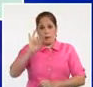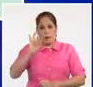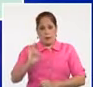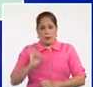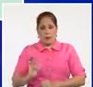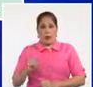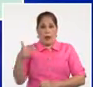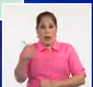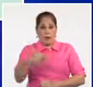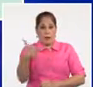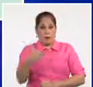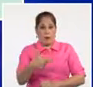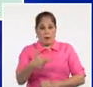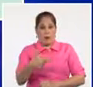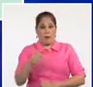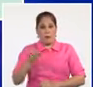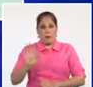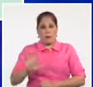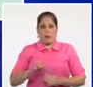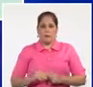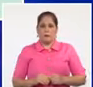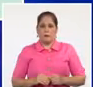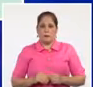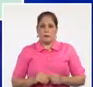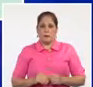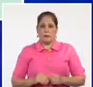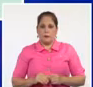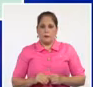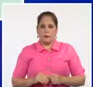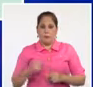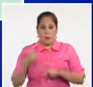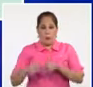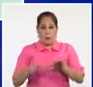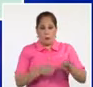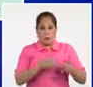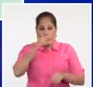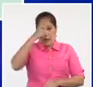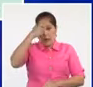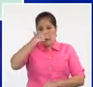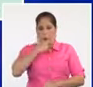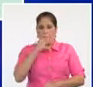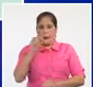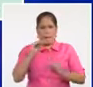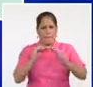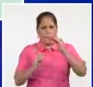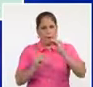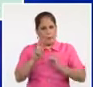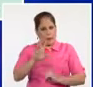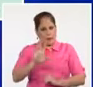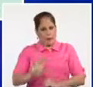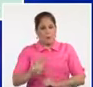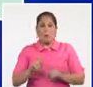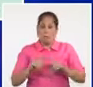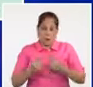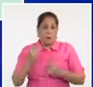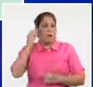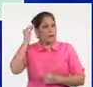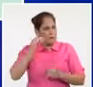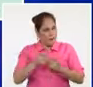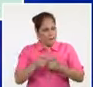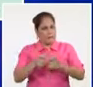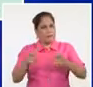Jatibonico con 5. Ciego de Ávila disminuye 24 menos, pero cifra muy